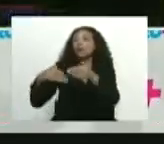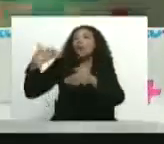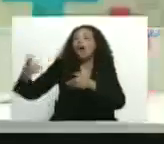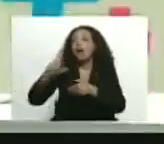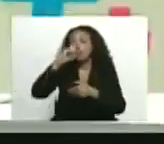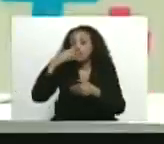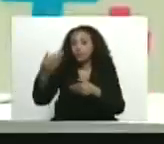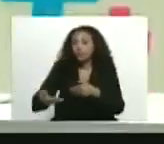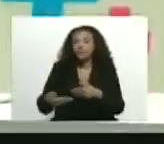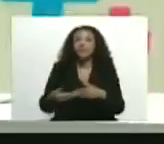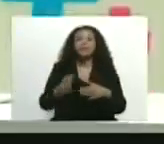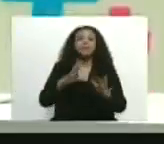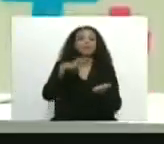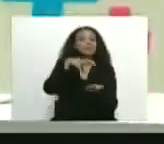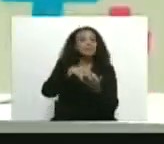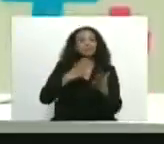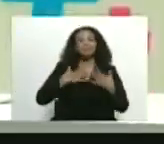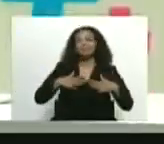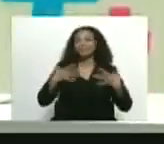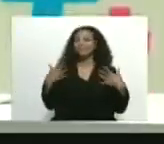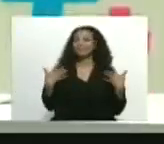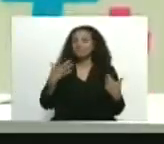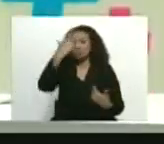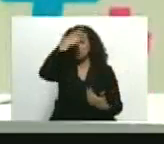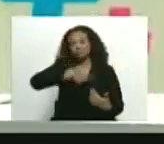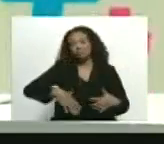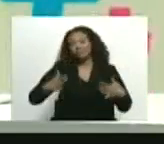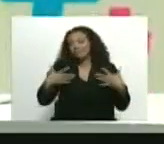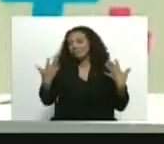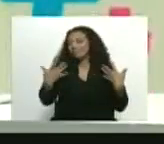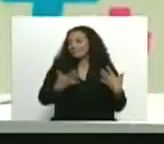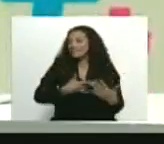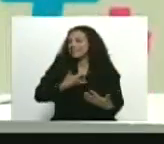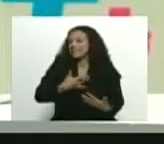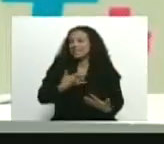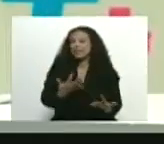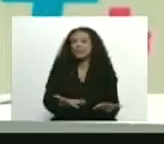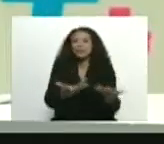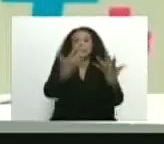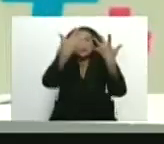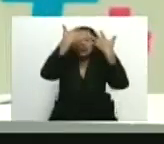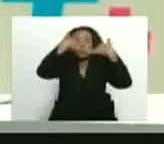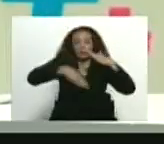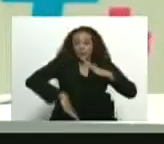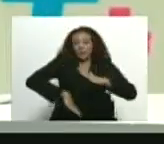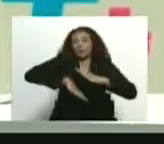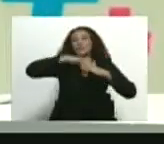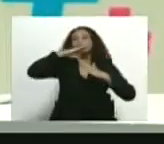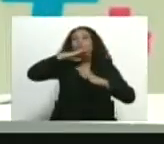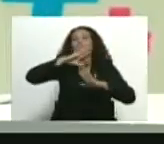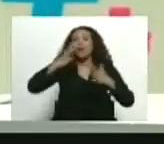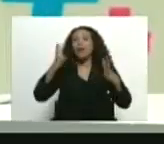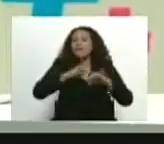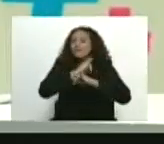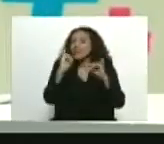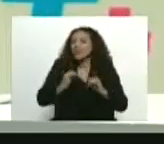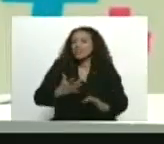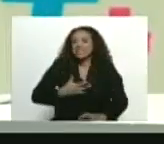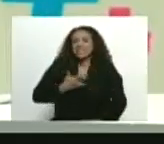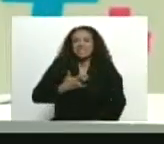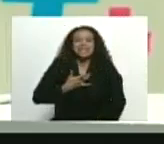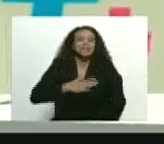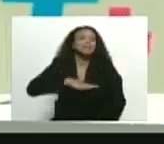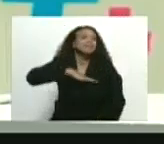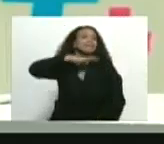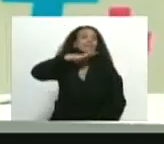Así que he estado feliz, de verdad. Ustedes me llenan de felicidad, el Zulia me llena de felicidad. Muy